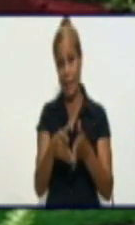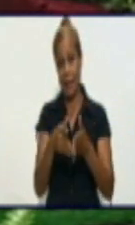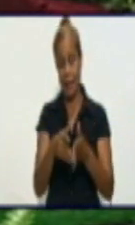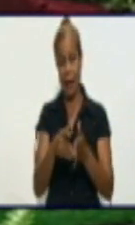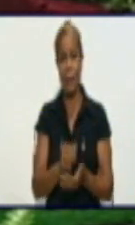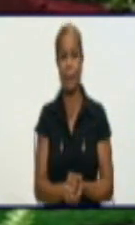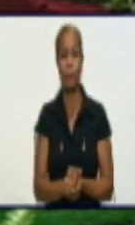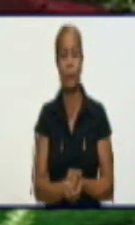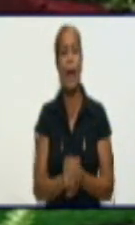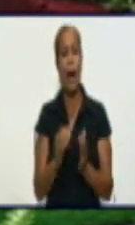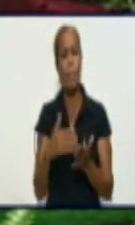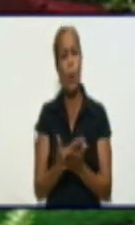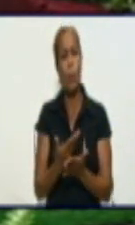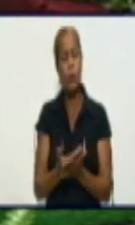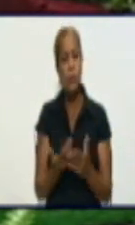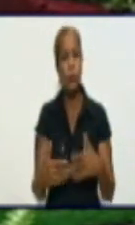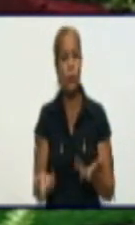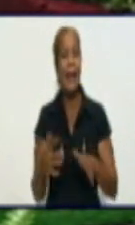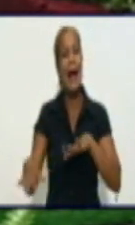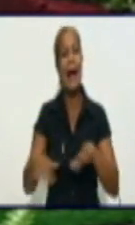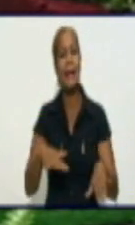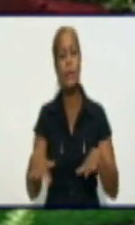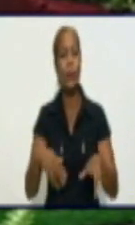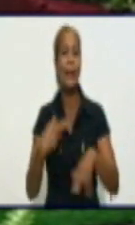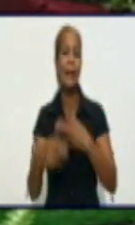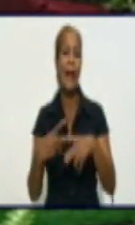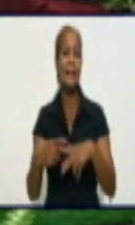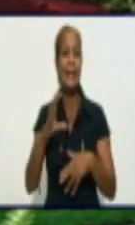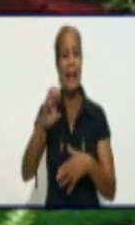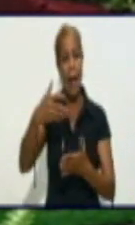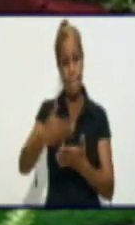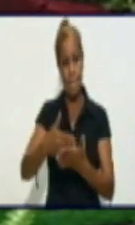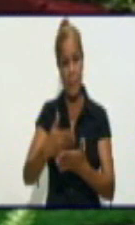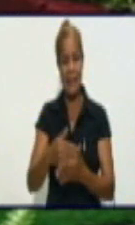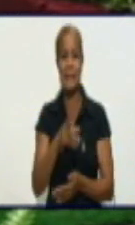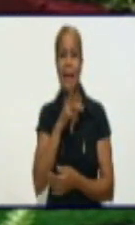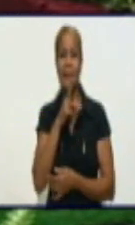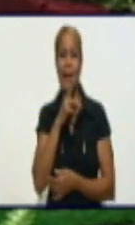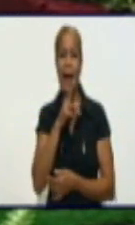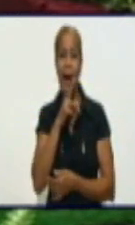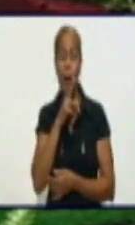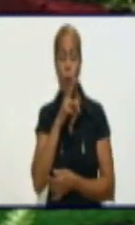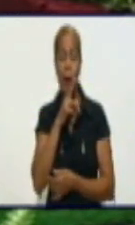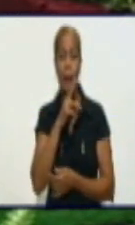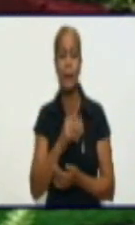de Granma a propósito de las acciones que ejecutan los trabajadores de la empresa de acueducto y